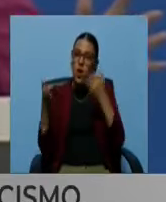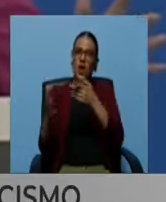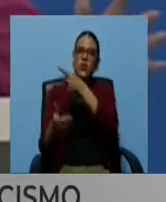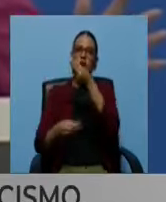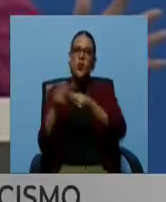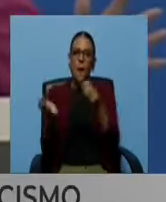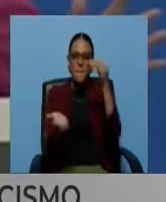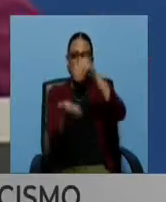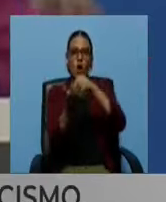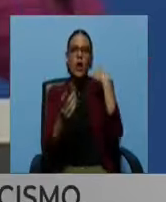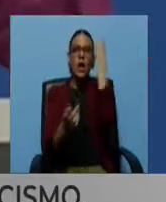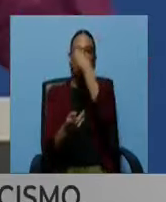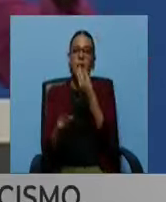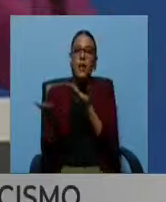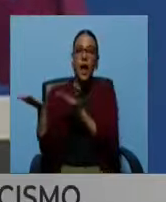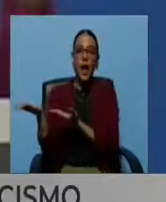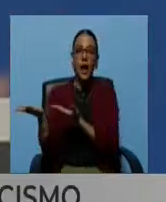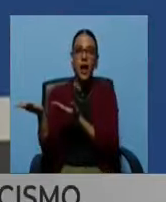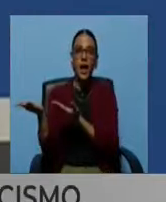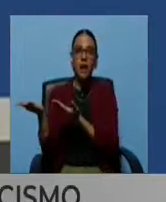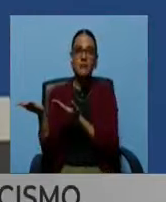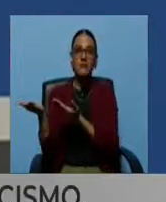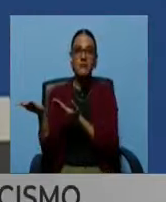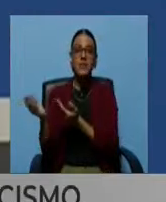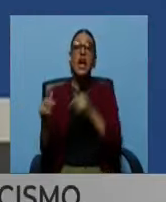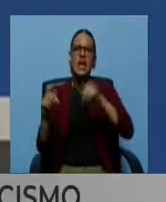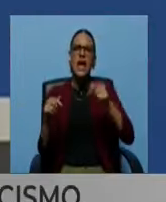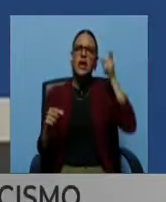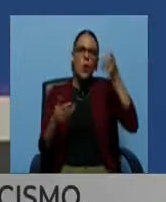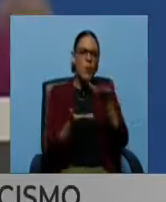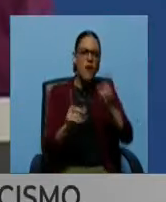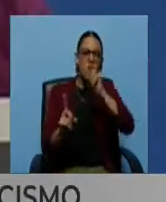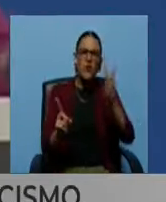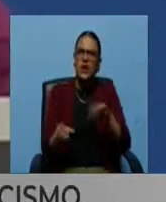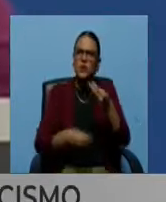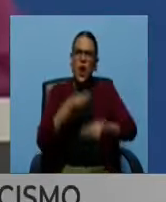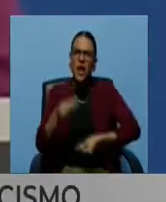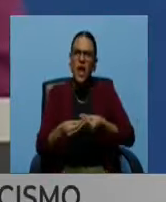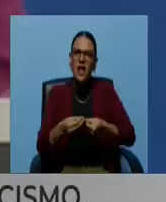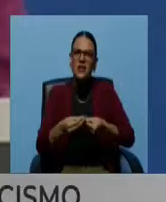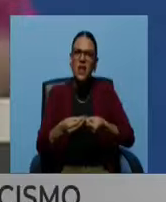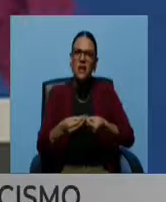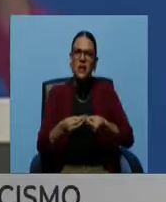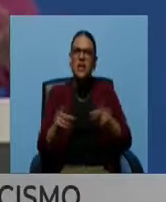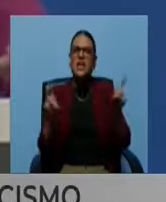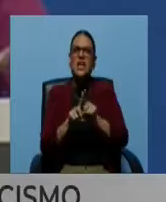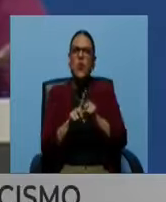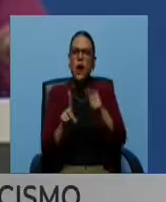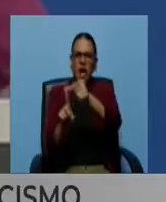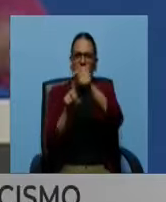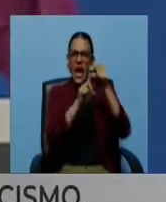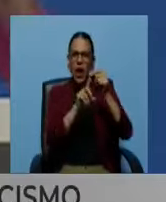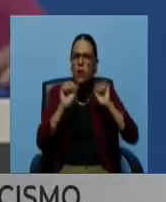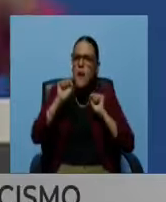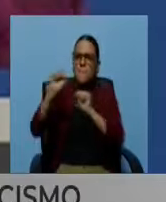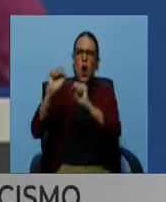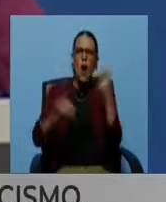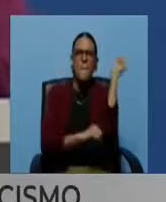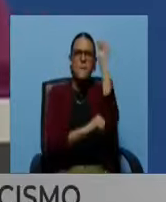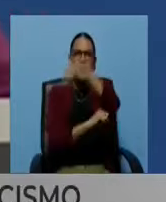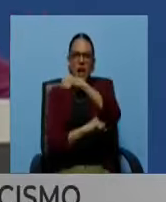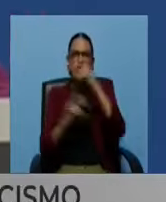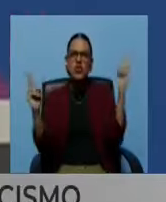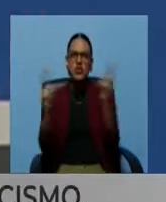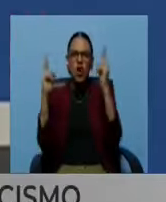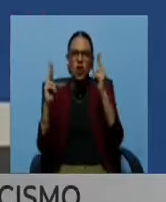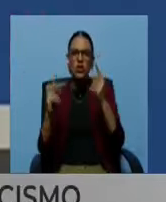caras. Y aquí lo que le dio el pueblo venezolano fue una contundente elección, una derrota, y